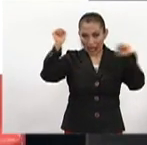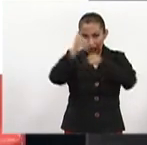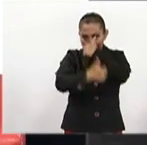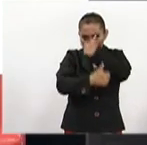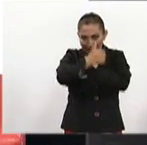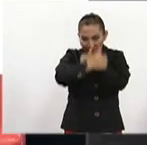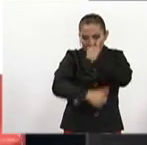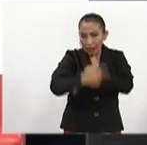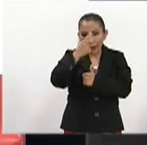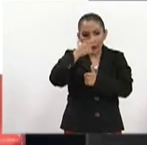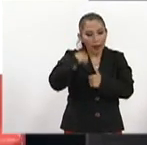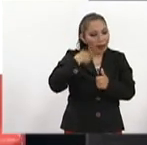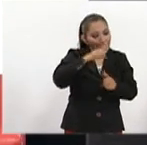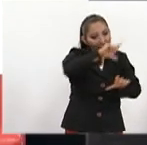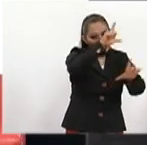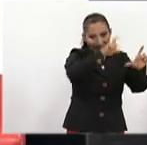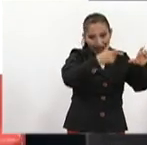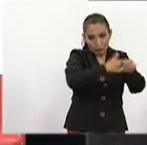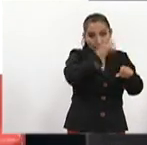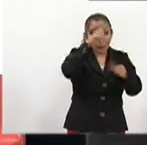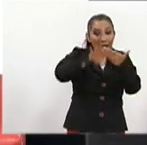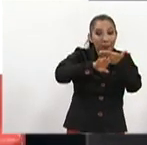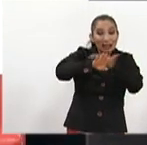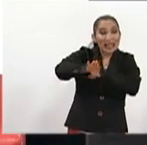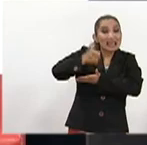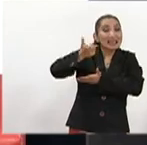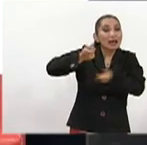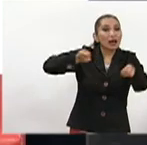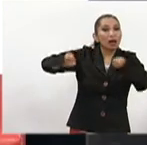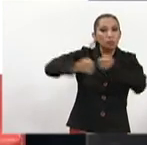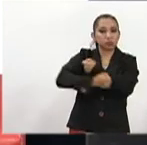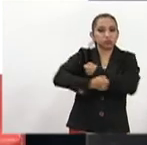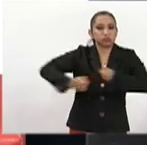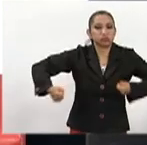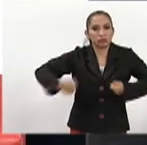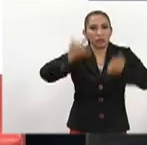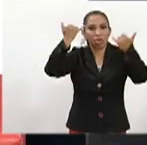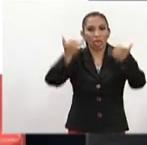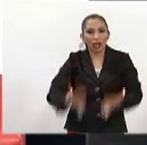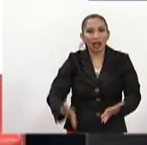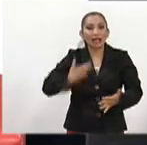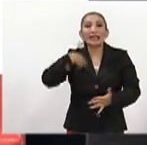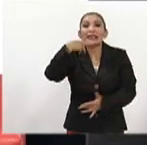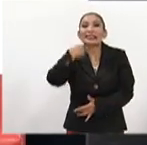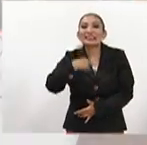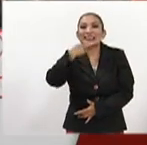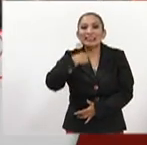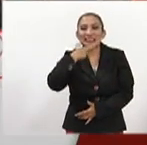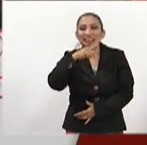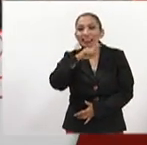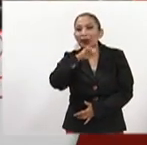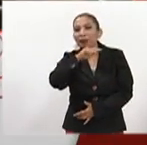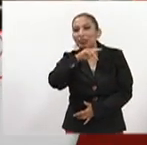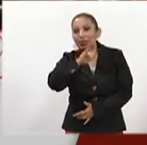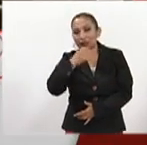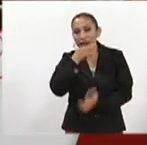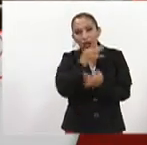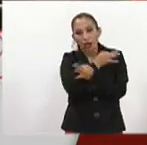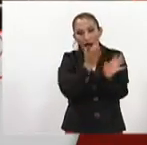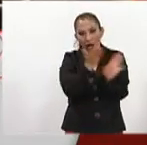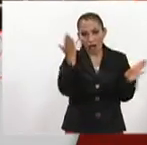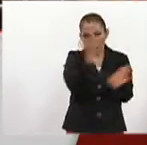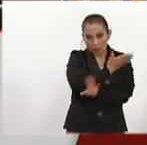enmarca en la Estrategia Nacional para la Prevención y el Control del Sobrepeso, la Obesidad y la Diabetes, que dio a conocer